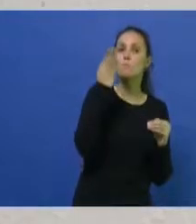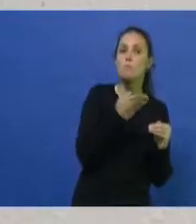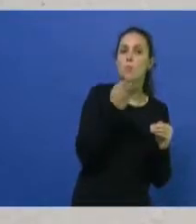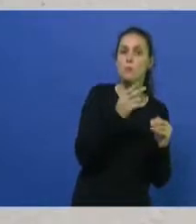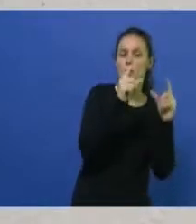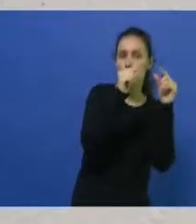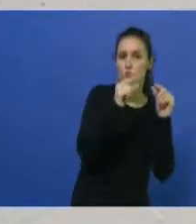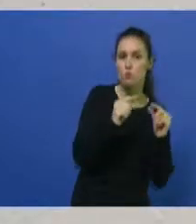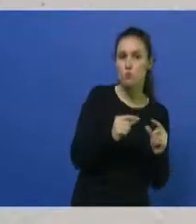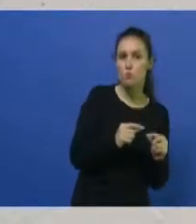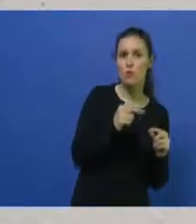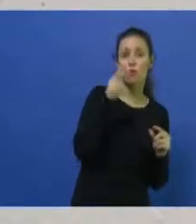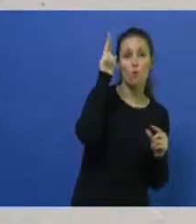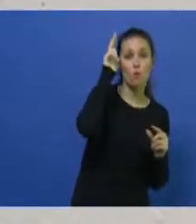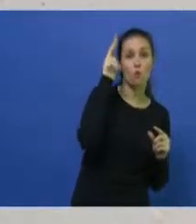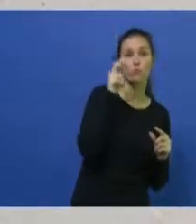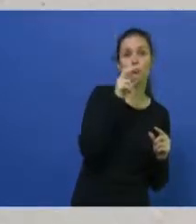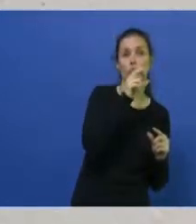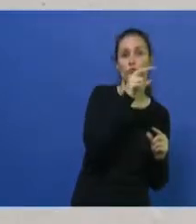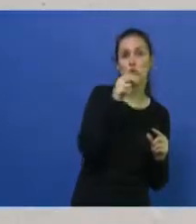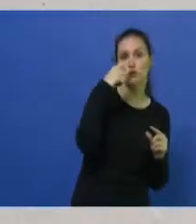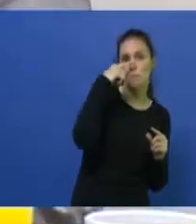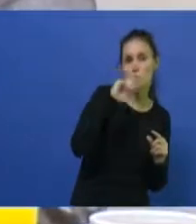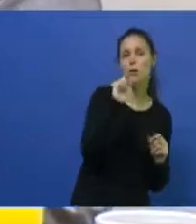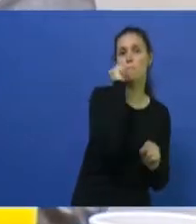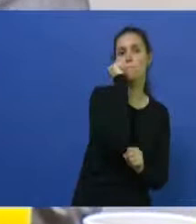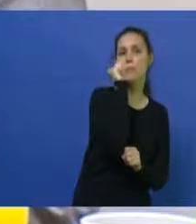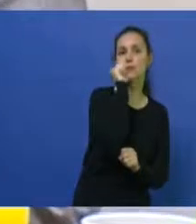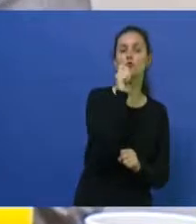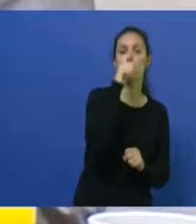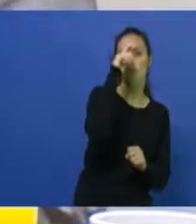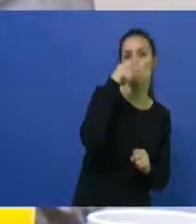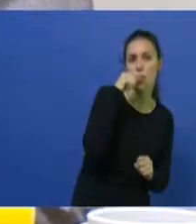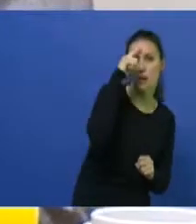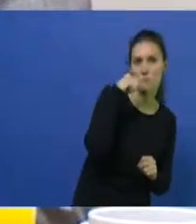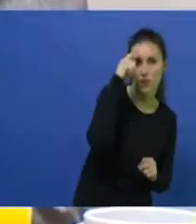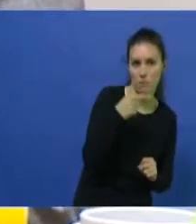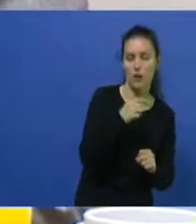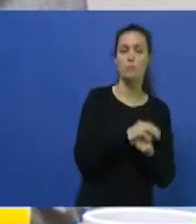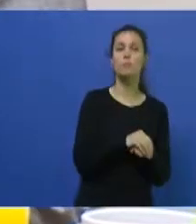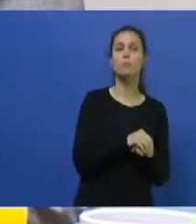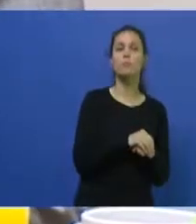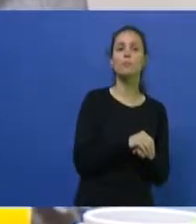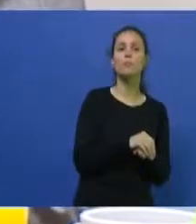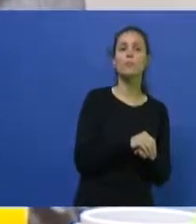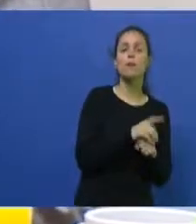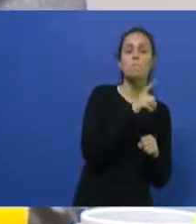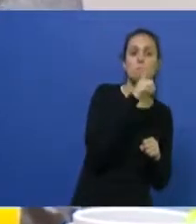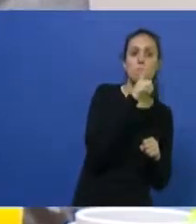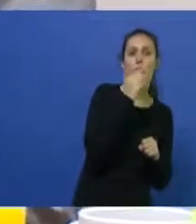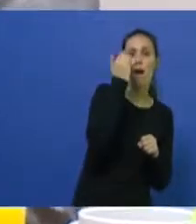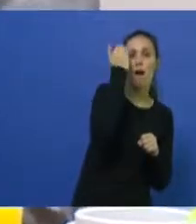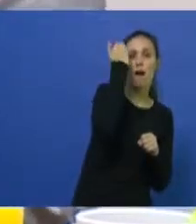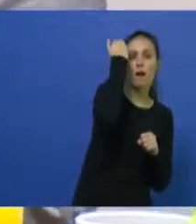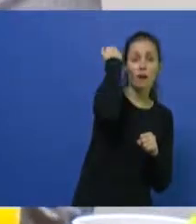pesos mensuales. Ah, bueno. Que son, según lo que Gil ha dicho, Gil está manejando, llegó a decir que